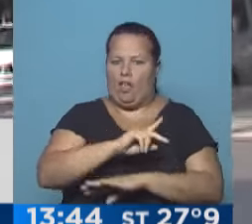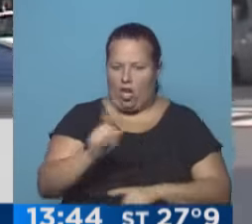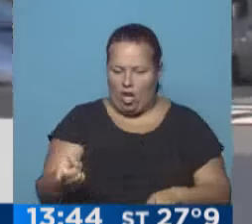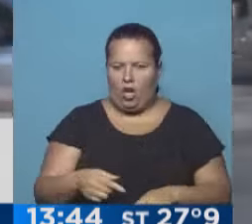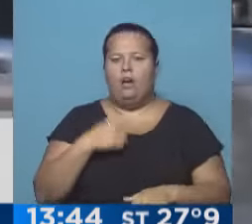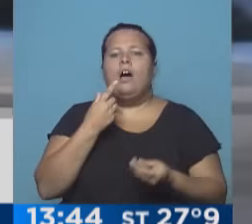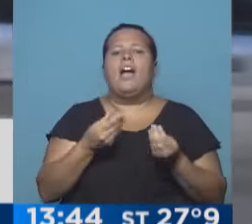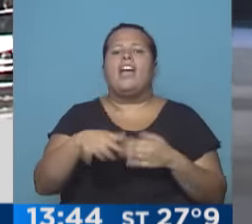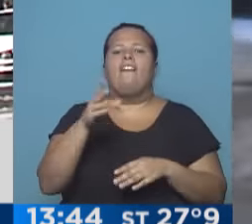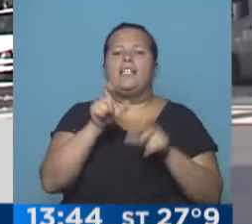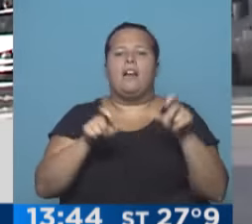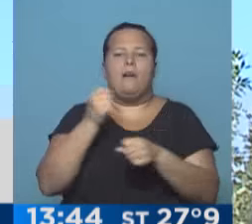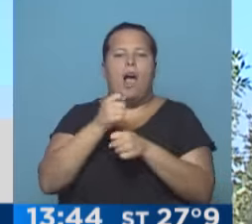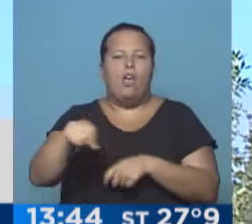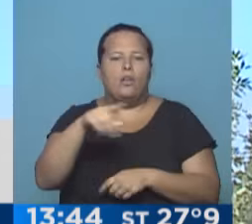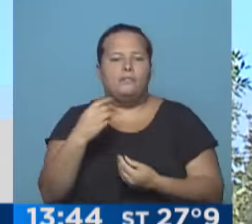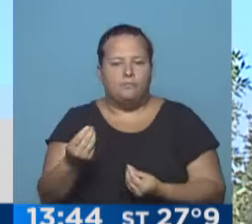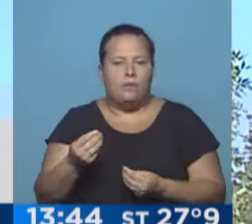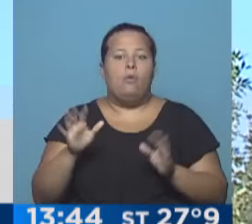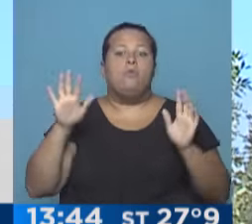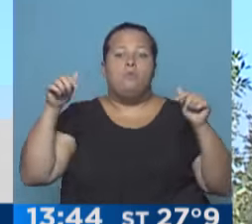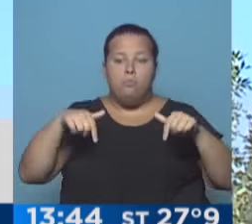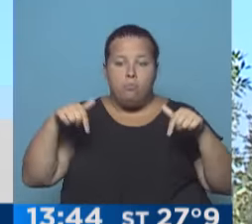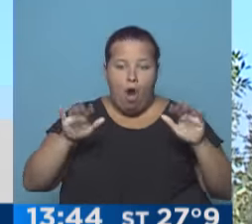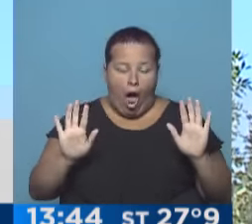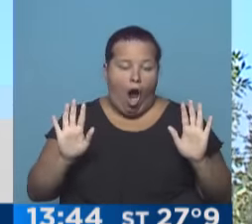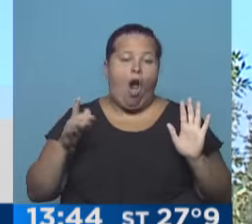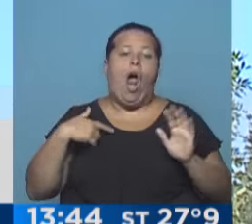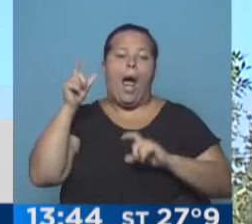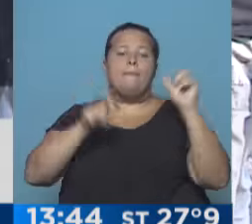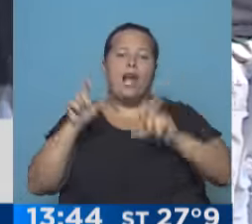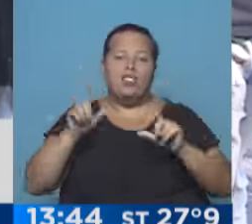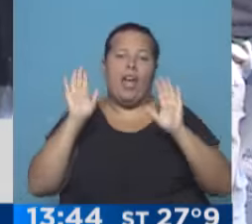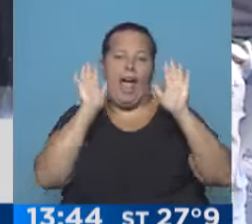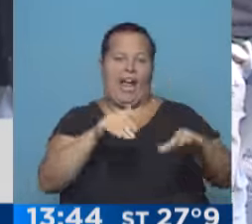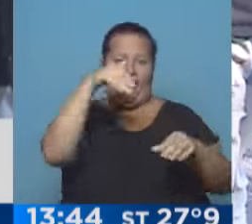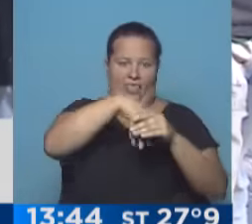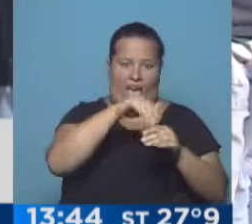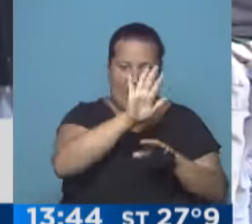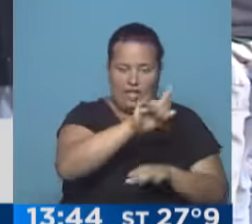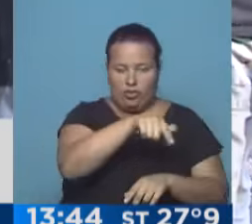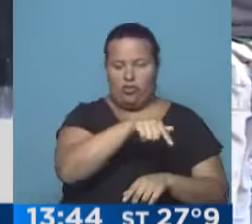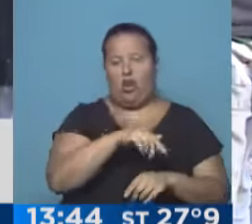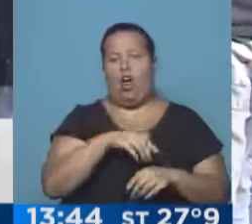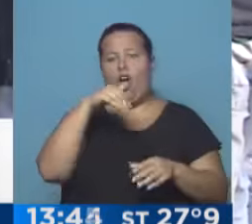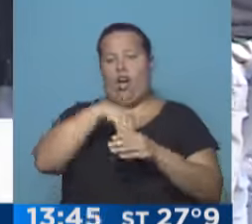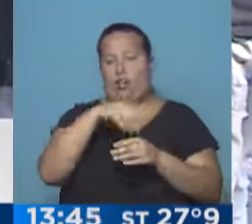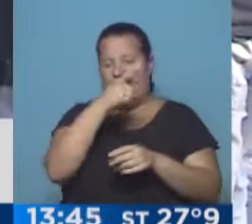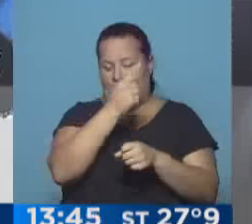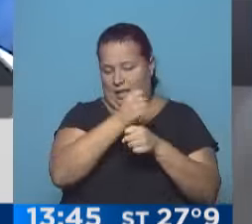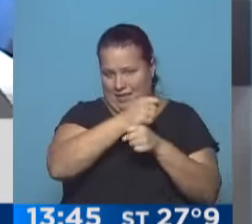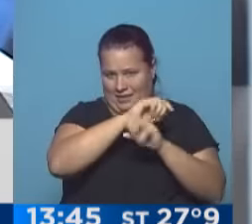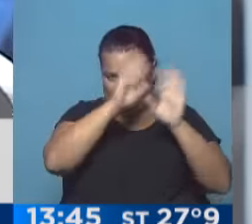están tomando los trabajadores del canal? Por ahora estamos, bueno, hay gente que ha quedado adentro de las